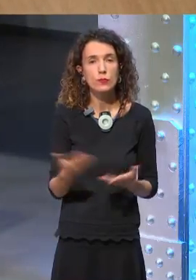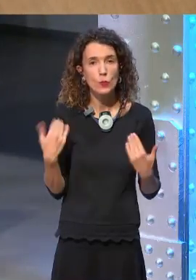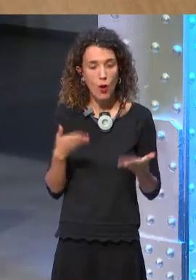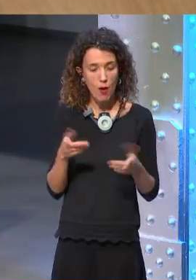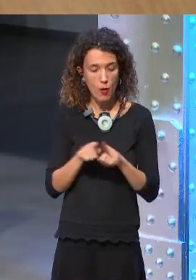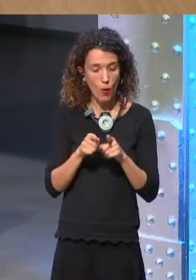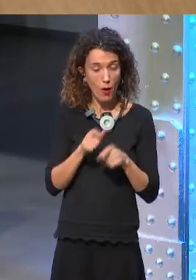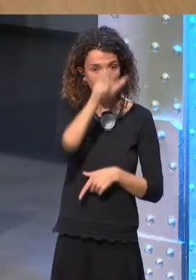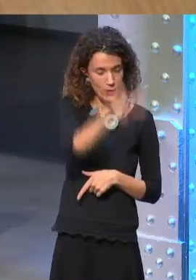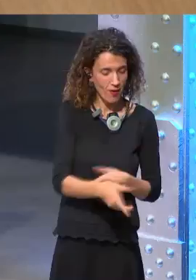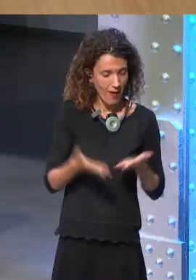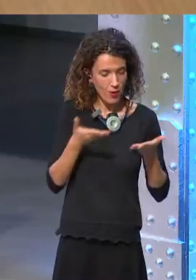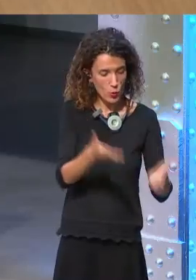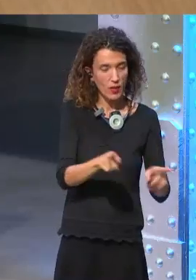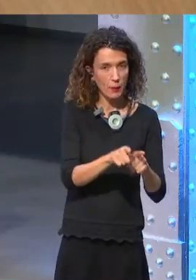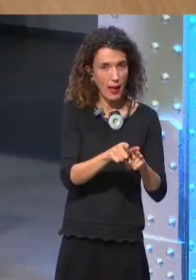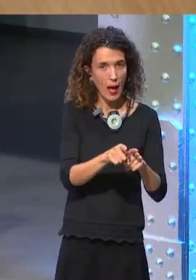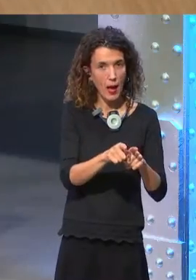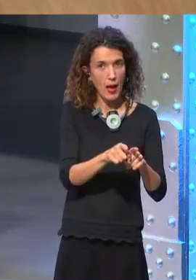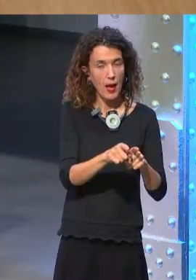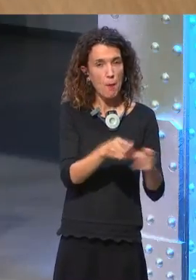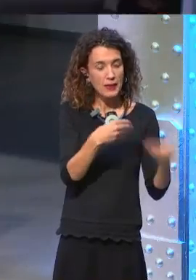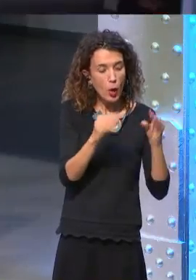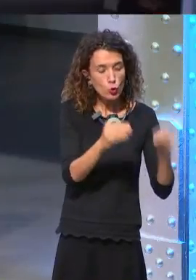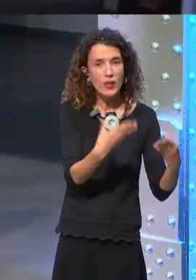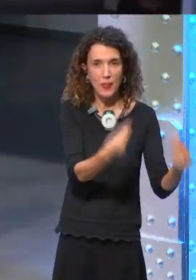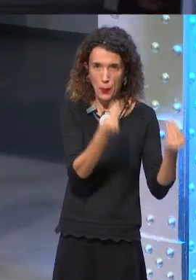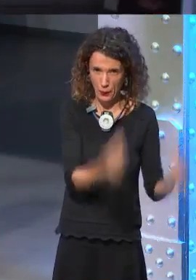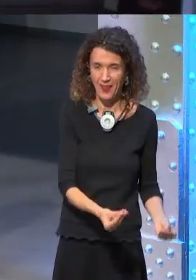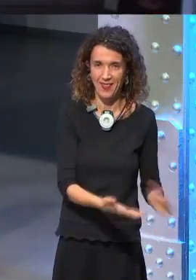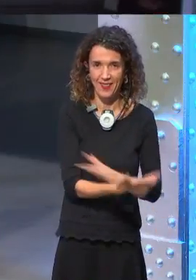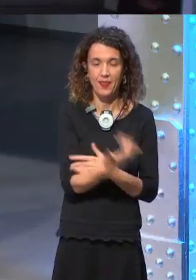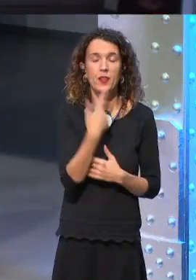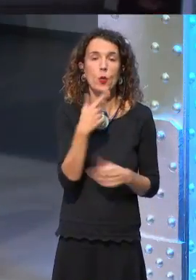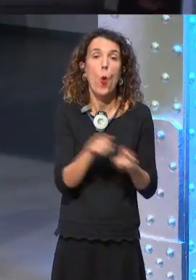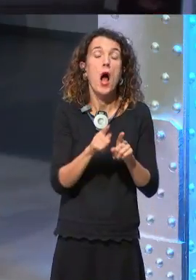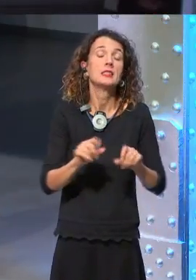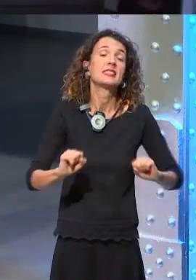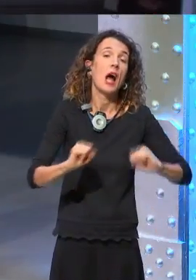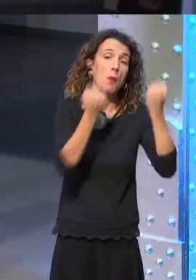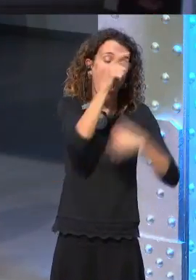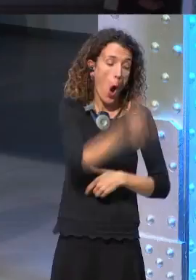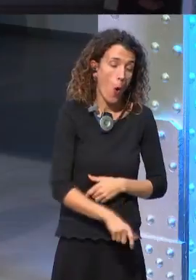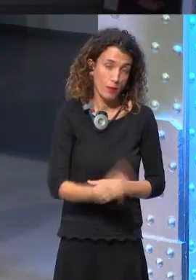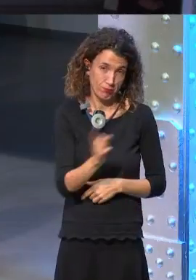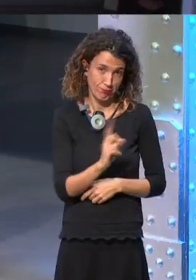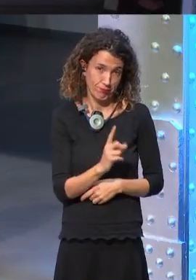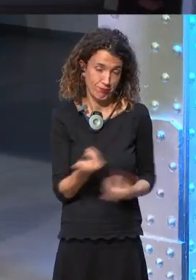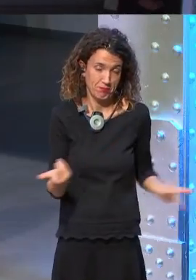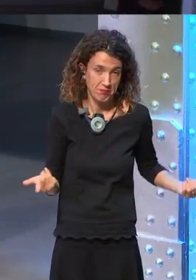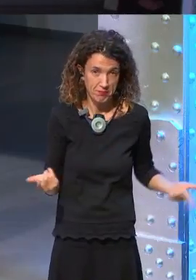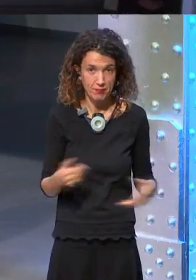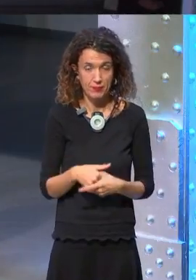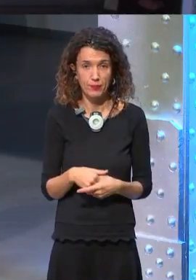ayudaste a esta persona a comprender mejor su material. Bueno, no creo que hayamos salvado a este hombre, creo